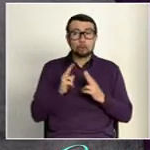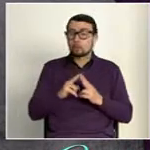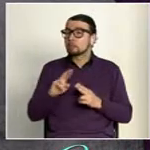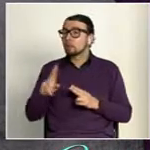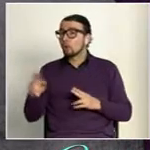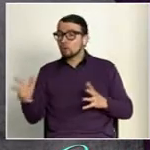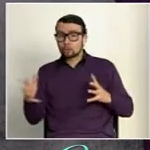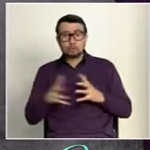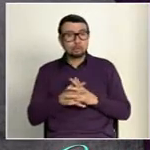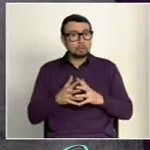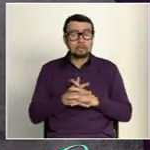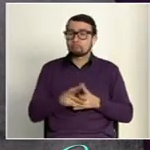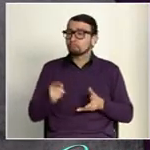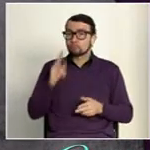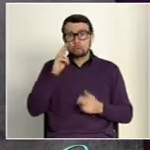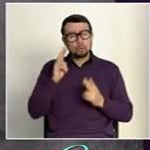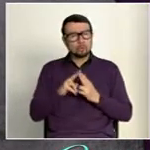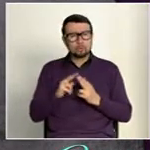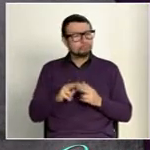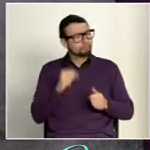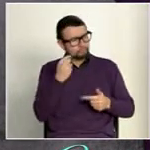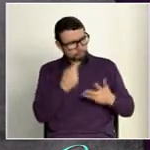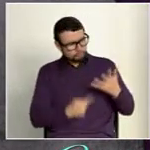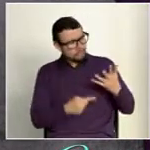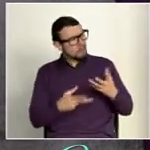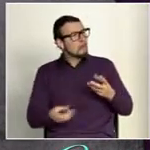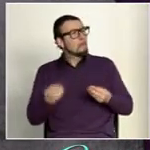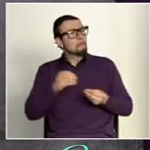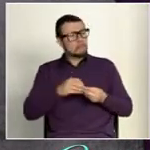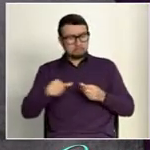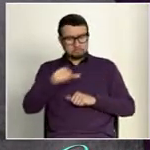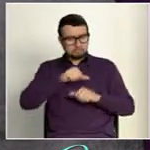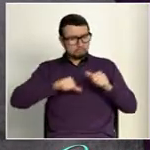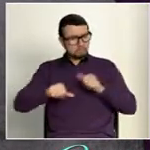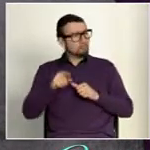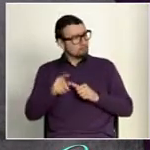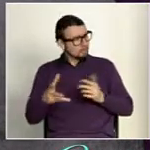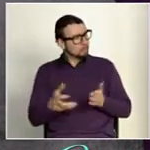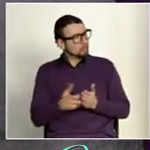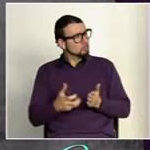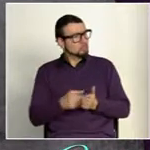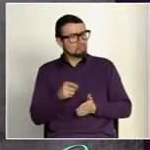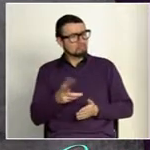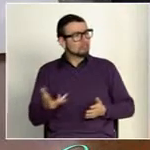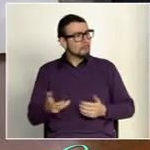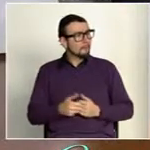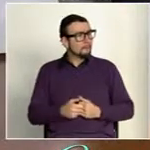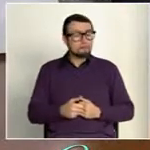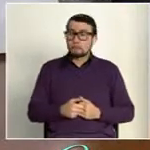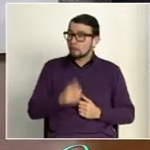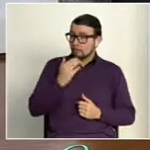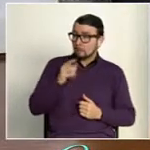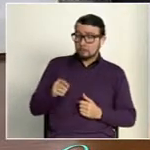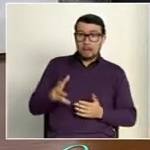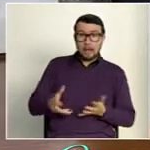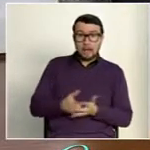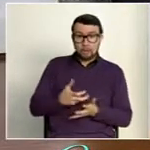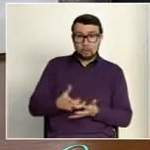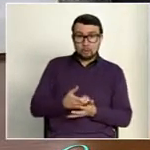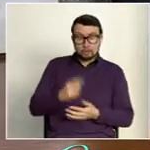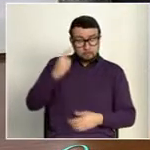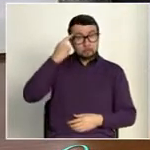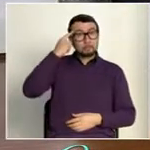de cereales. Hablemos de cuáles opciones podrían reemplazar el arroz. Exactamente. Cuando nosotros hablamos de arroz, nos llega a la